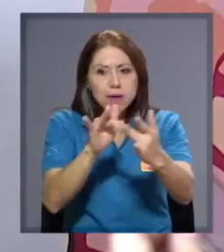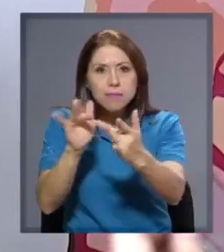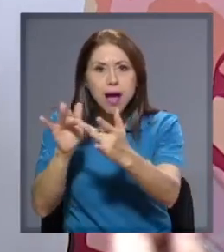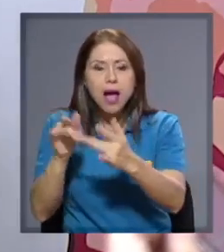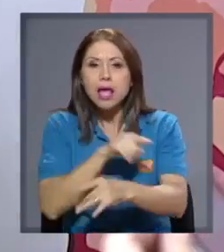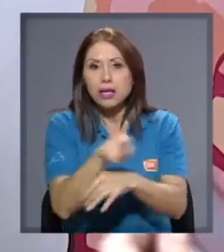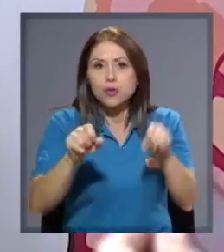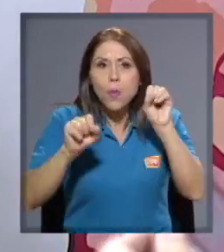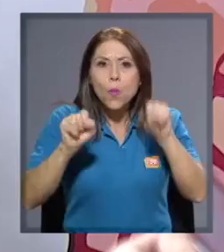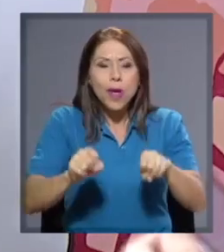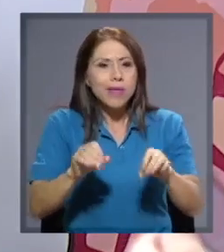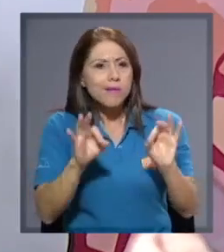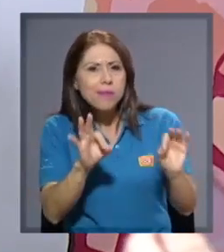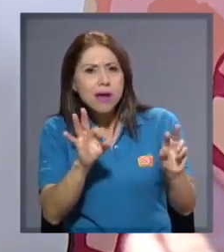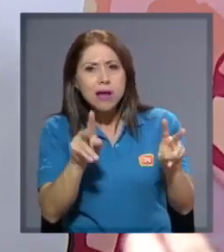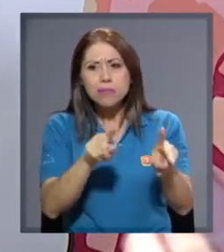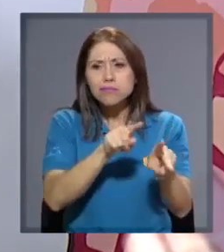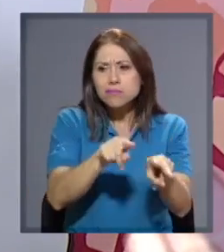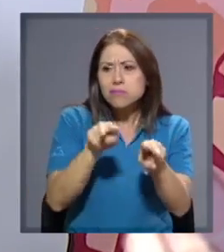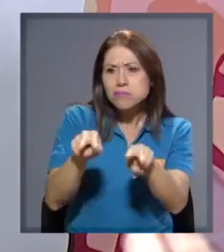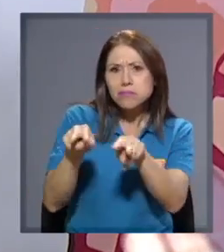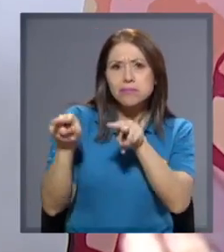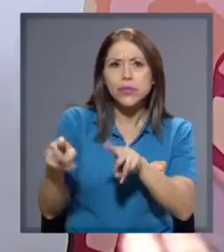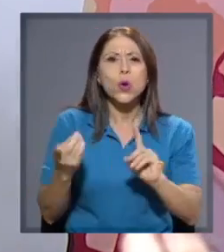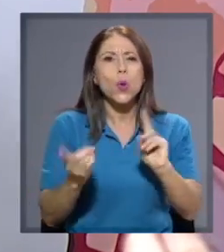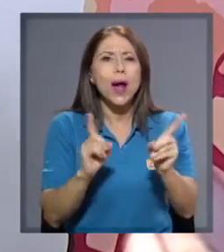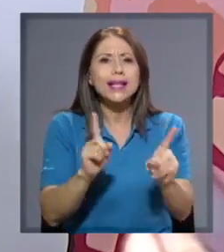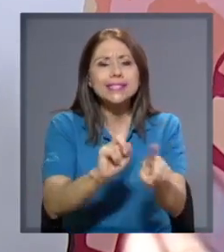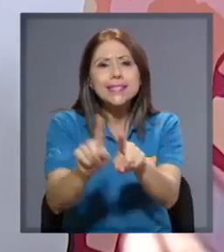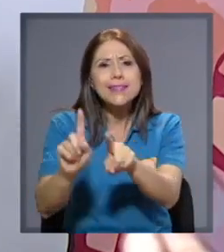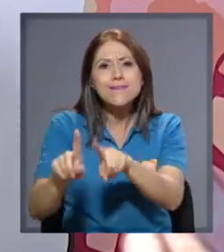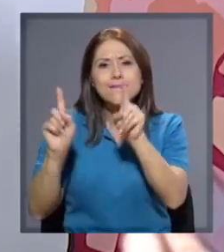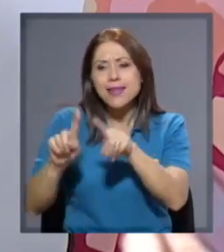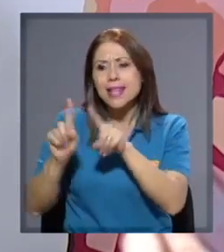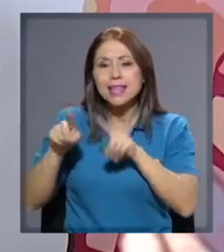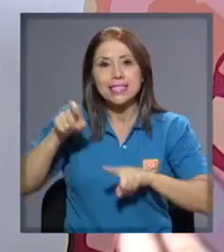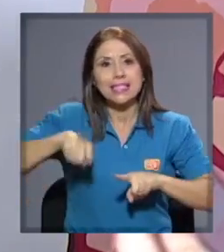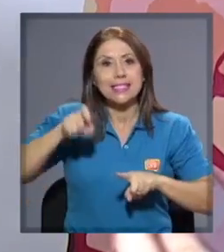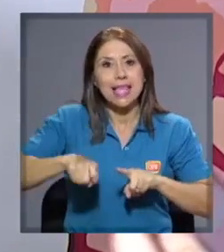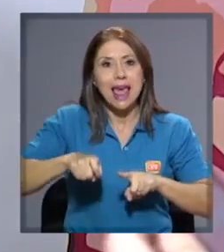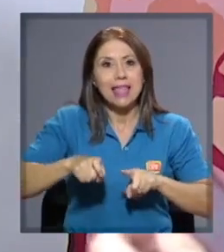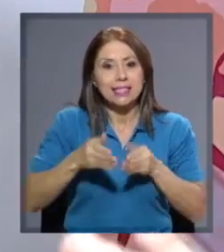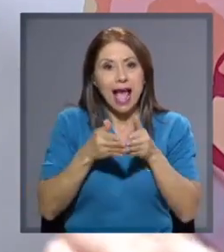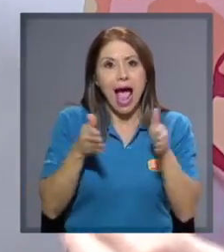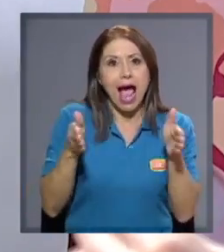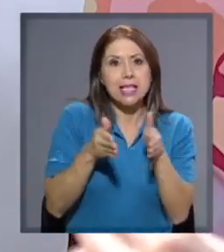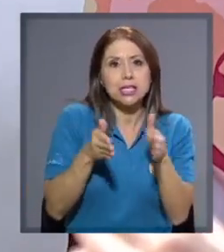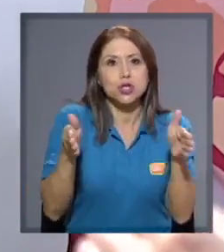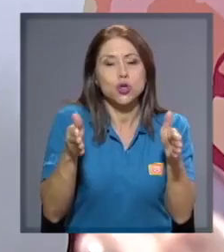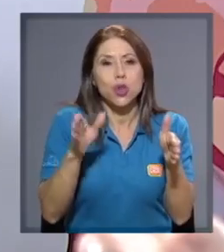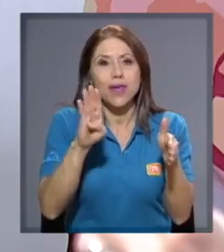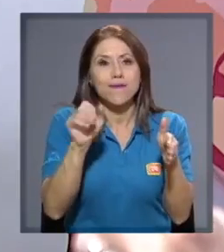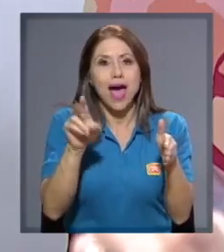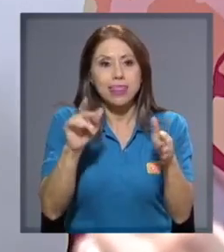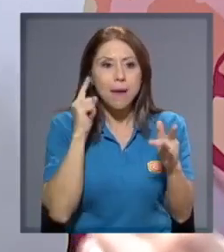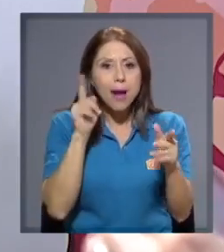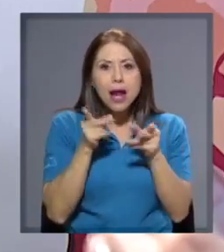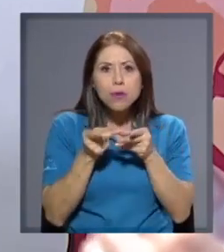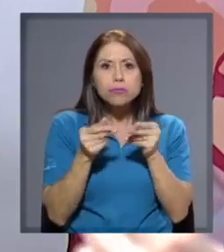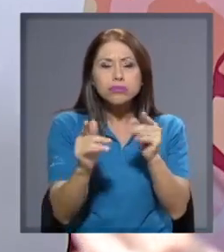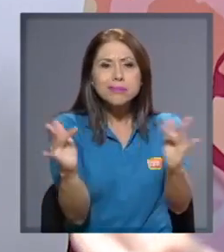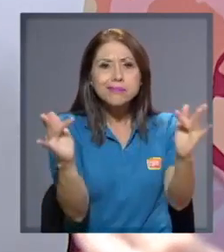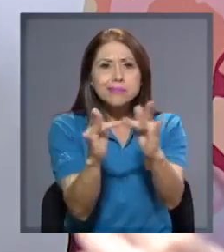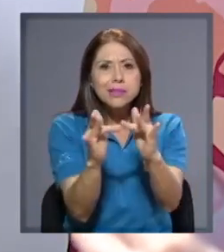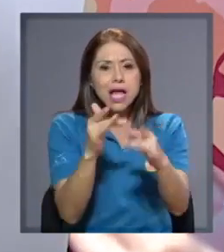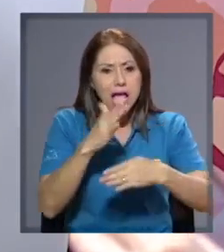validar cuáles son las diferentes necesidades de recursos de ancho de banda para de una manera inteligente centralizada gestionada y